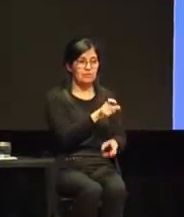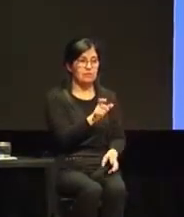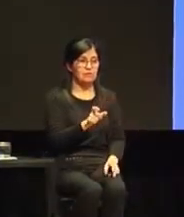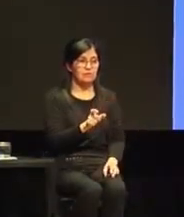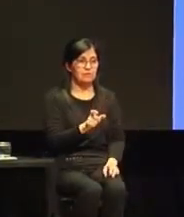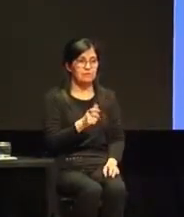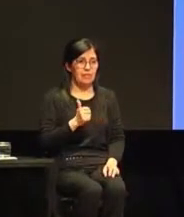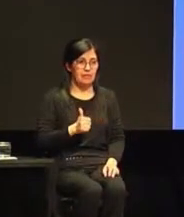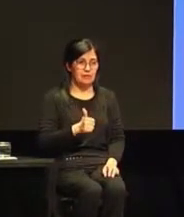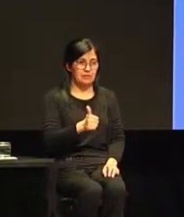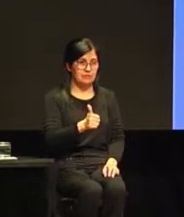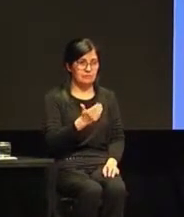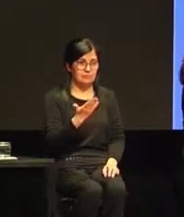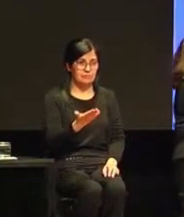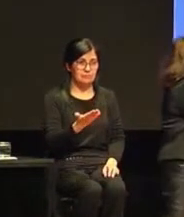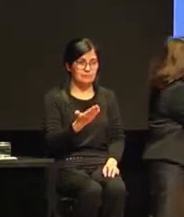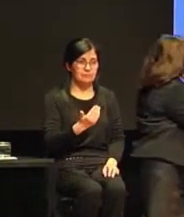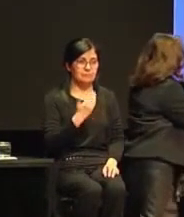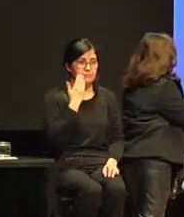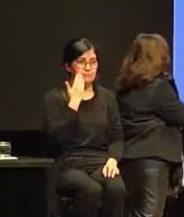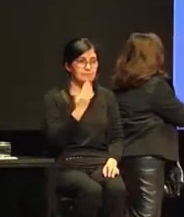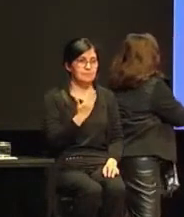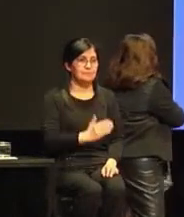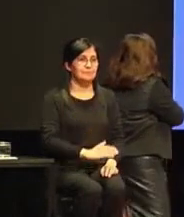Señor director.